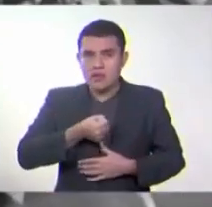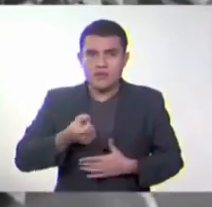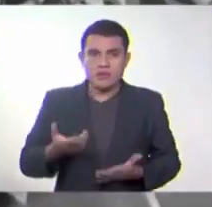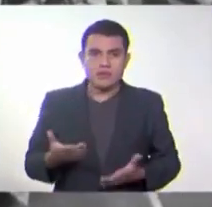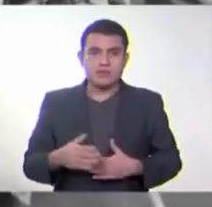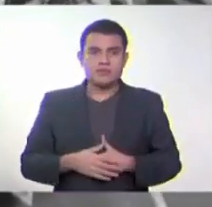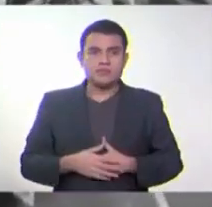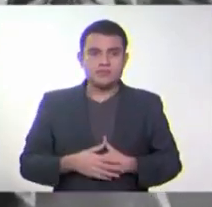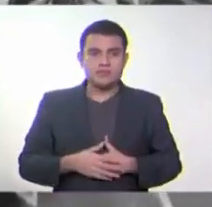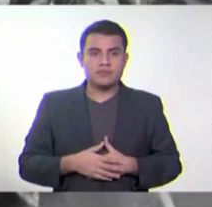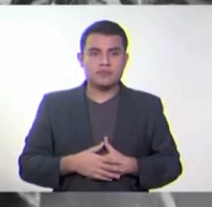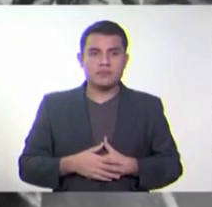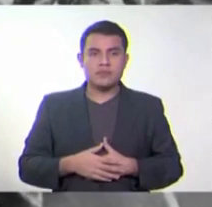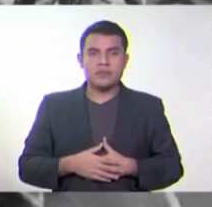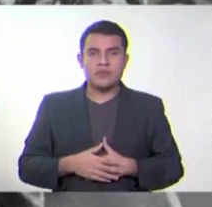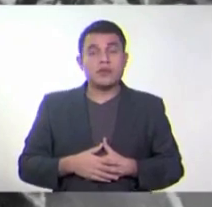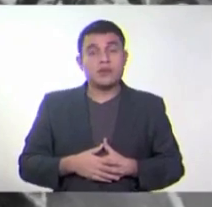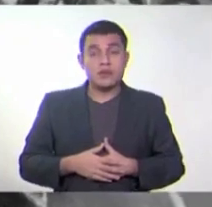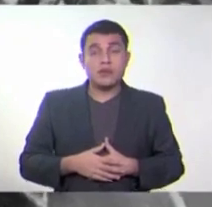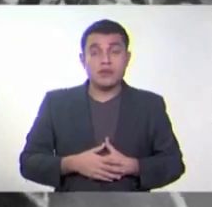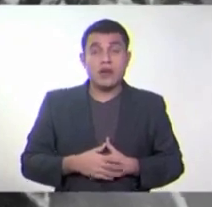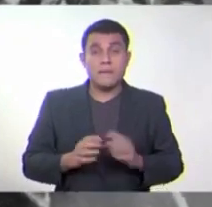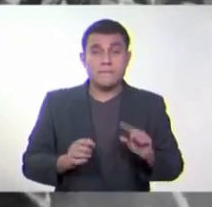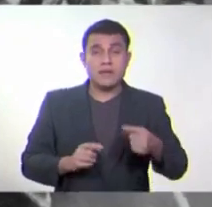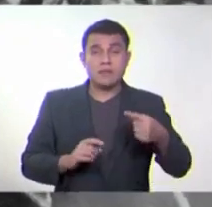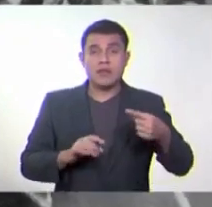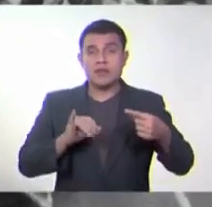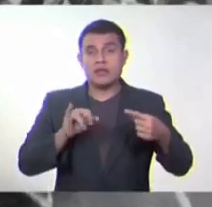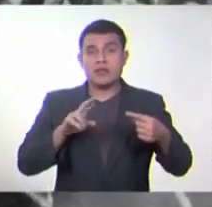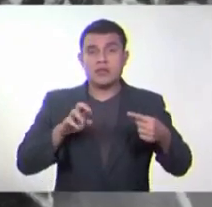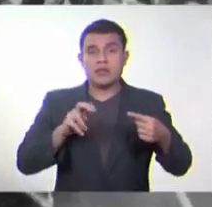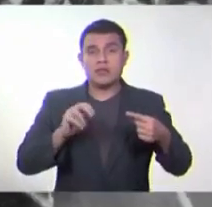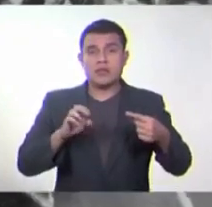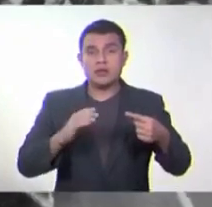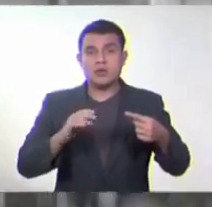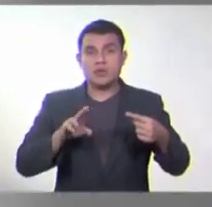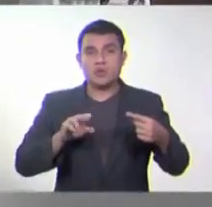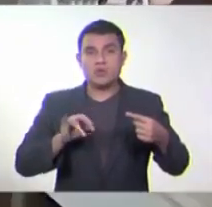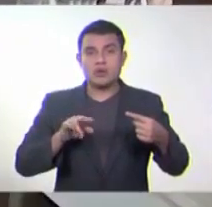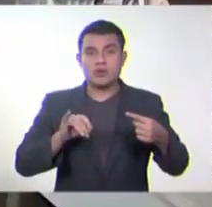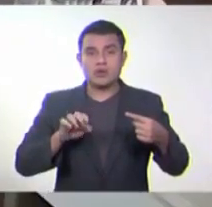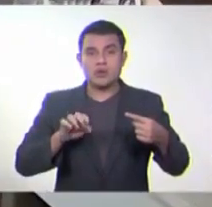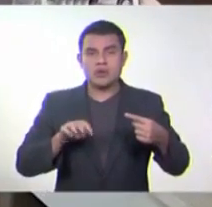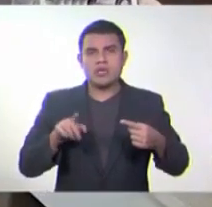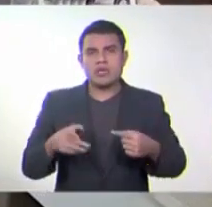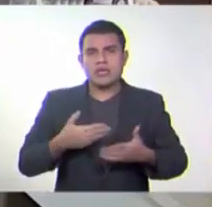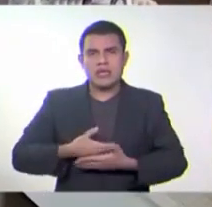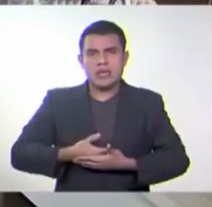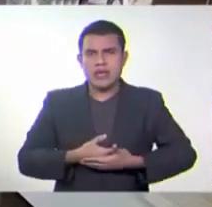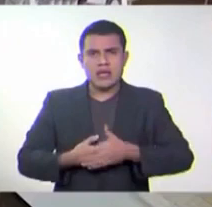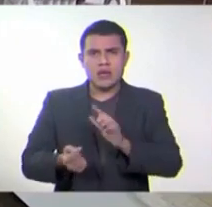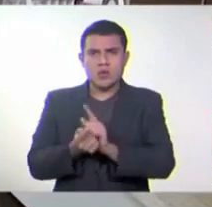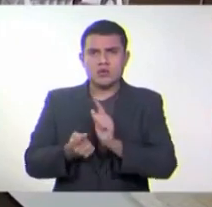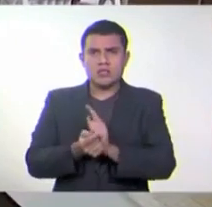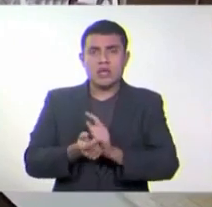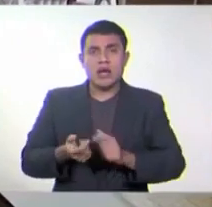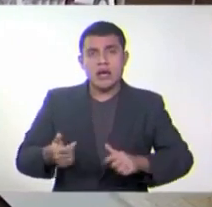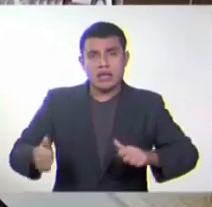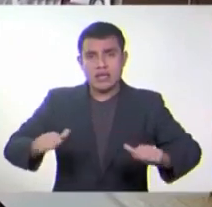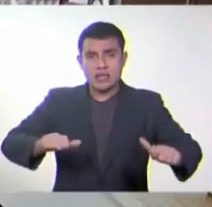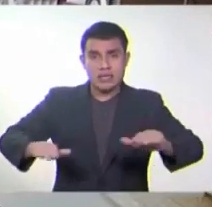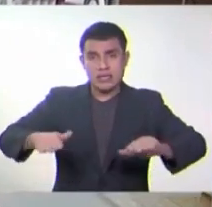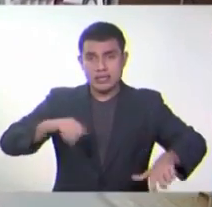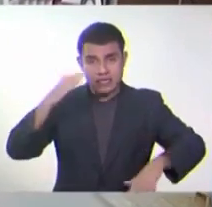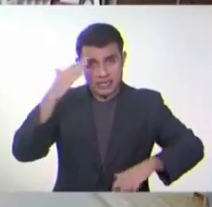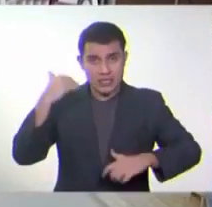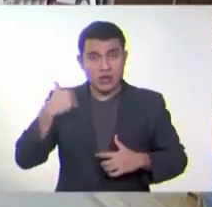más lejos, la primera de ellas es Irene Curie, hija de la tan conocida química. Otras